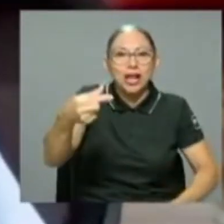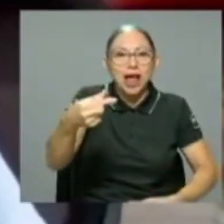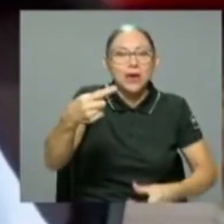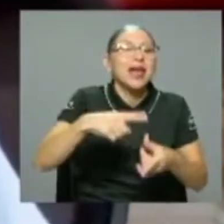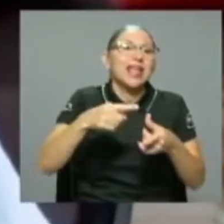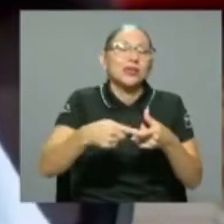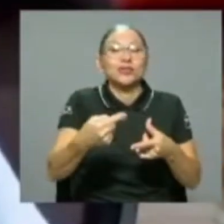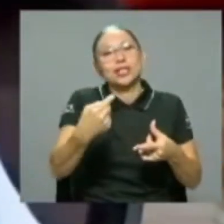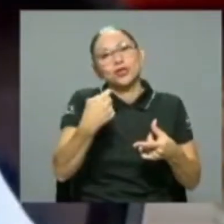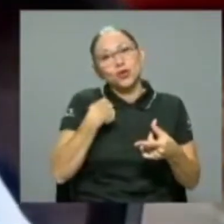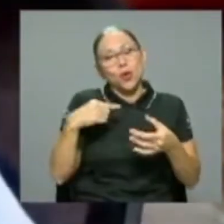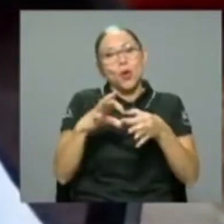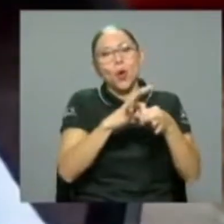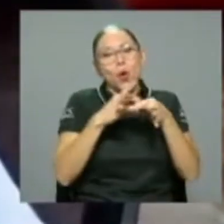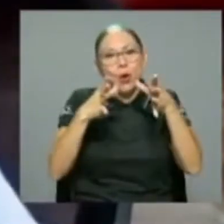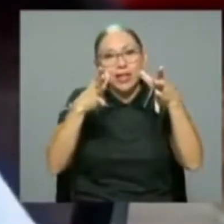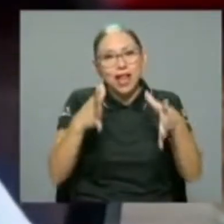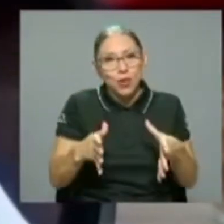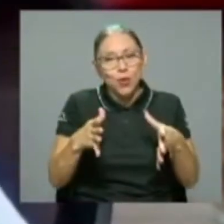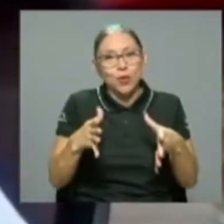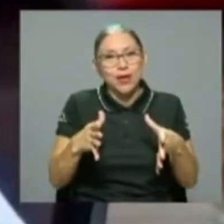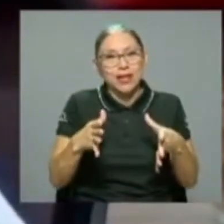coordinador del sistema de estudios de posgrado.